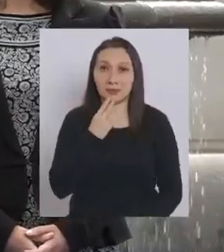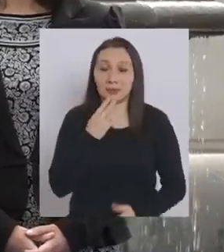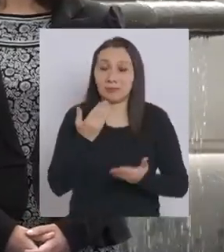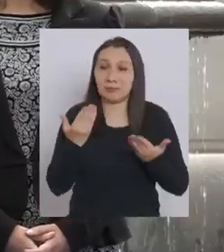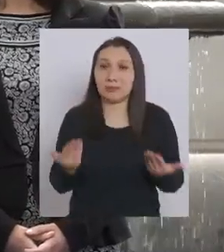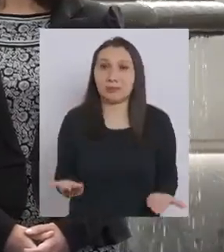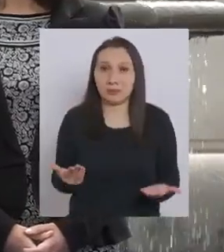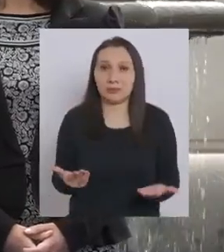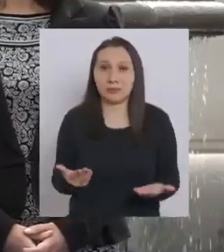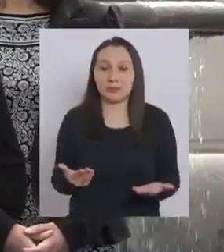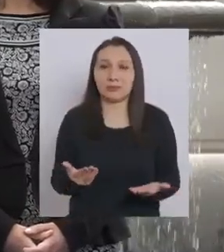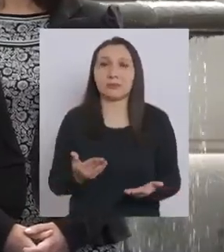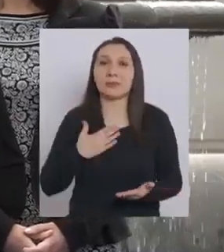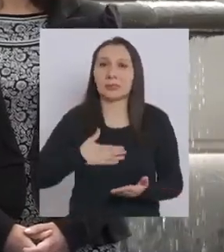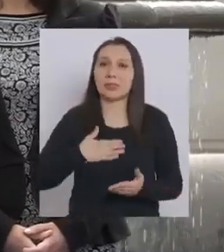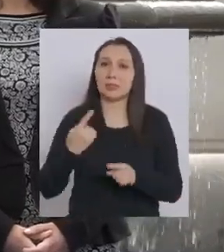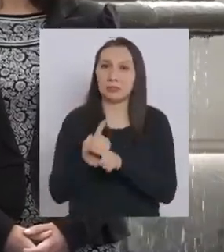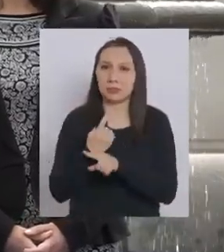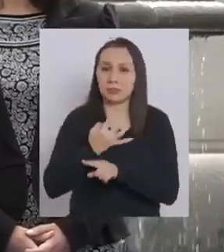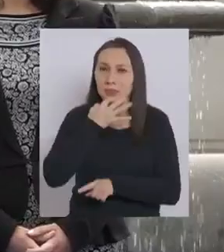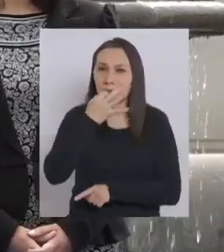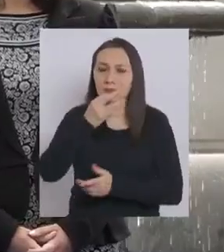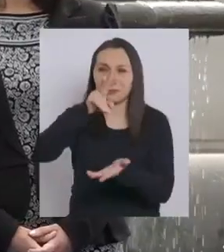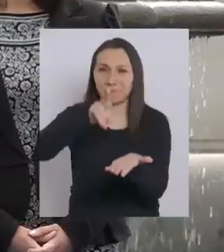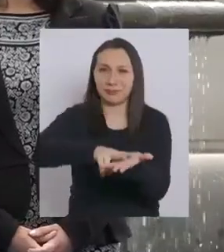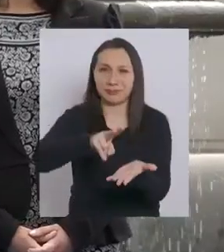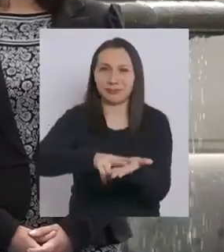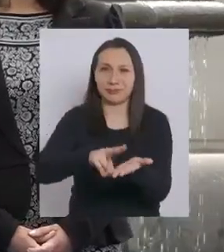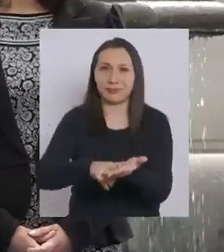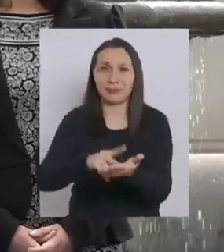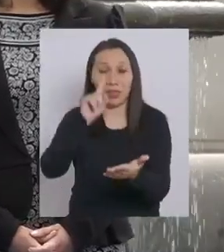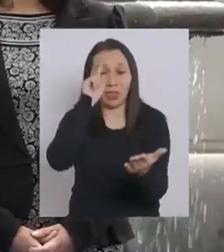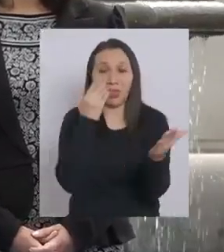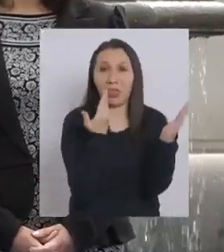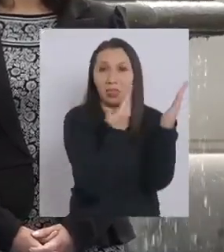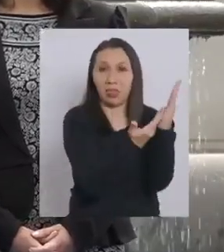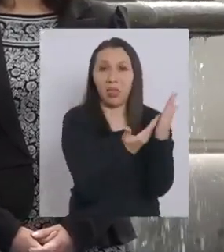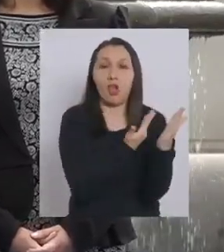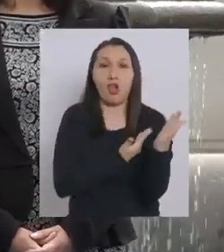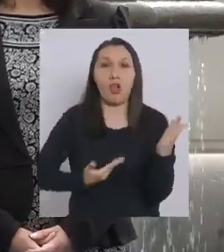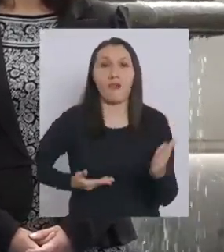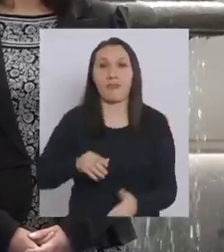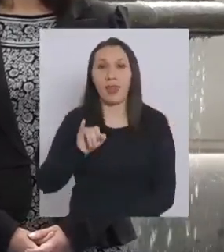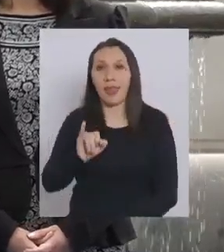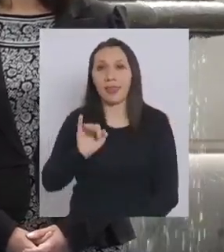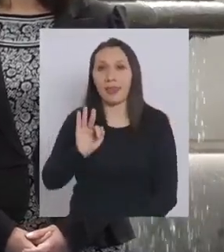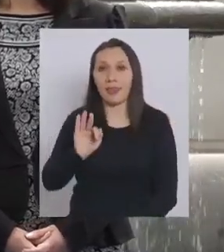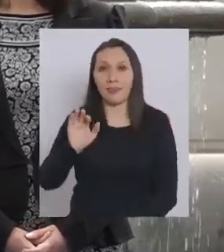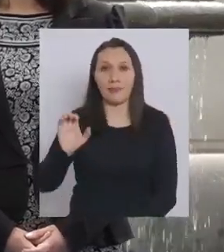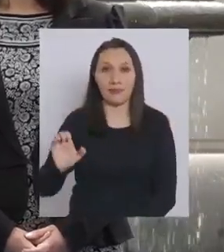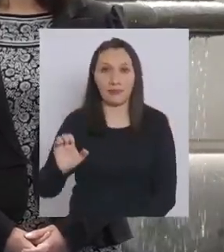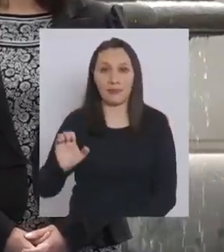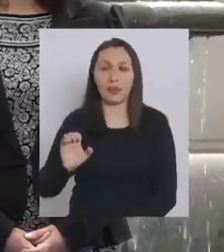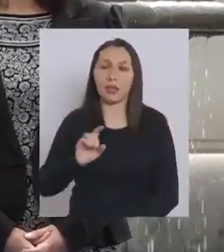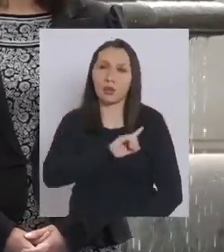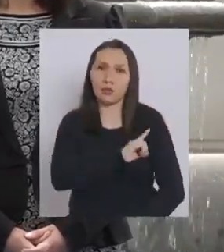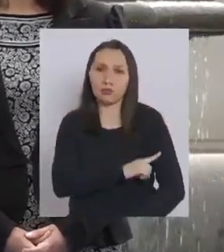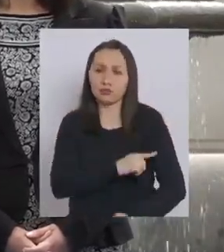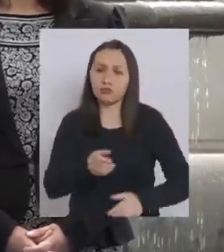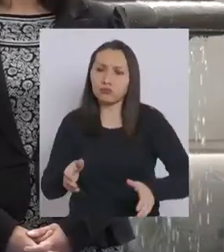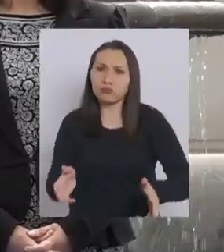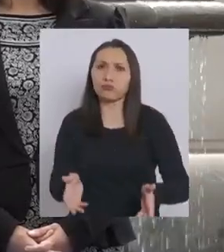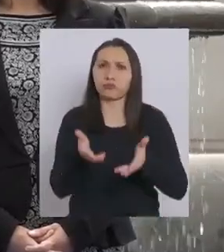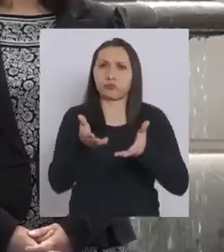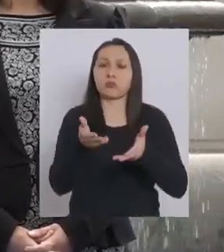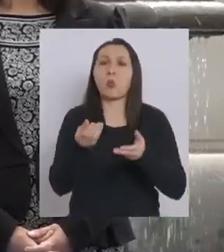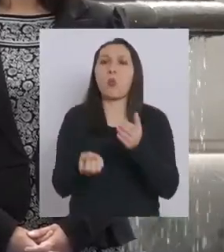consecuencia, quiero que hablemos con la verdad. La propuesta del gobierno con el ingreso familiar de emergencia fortalecido y el